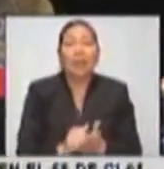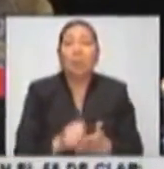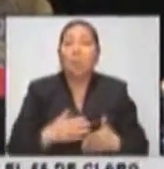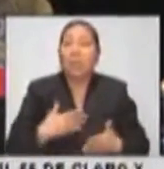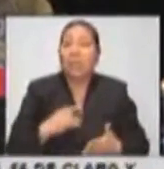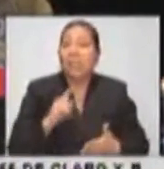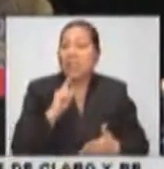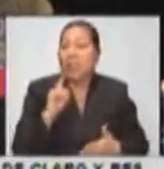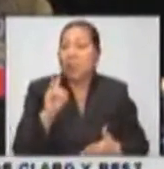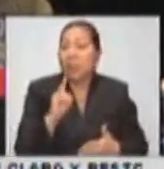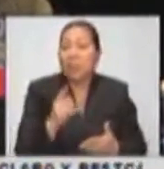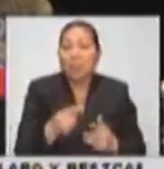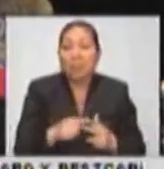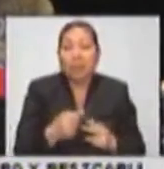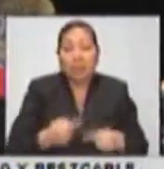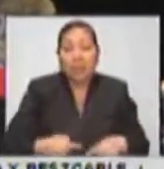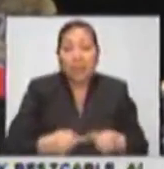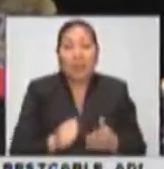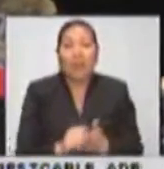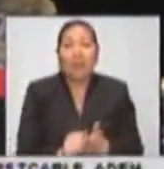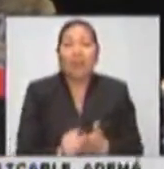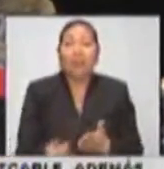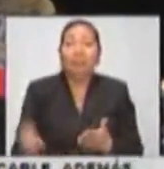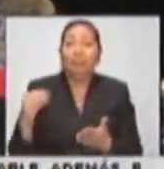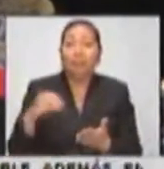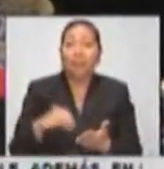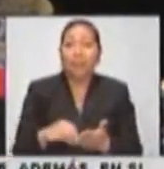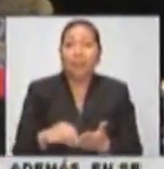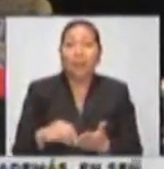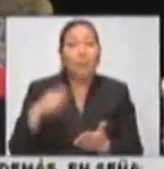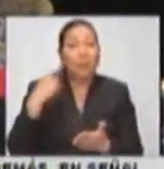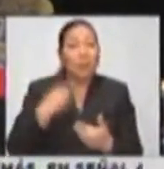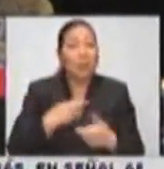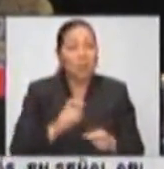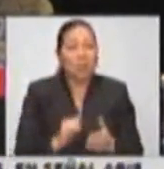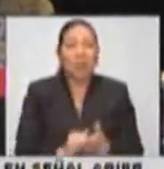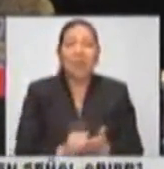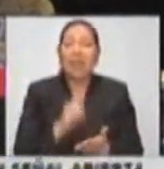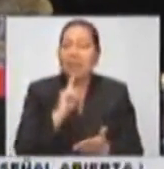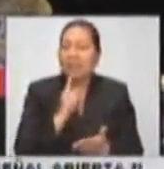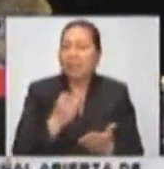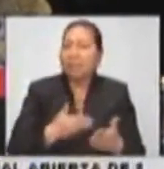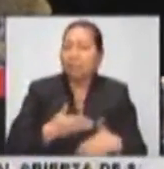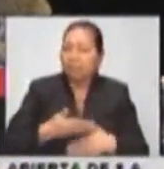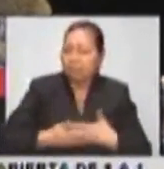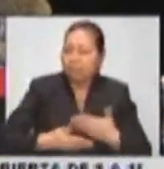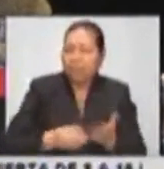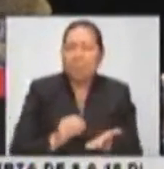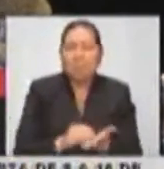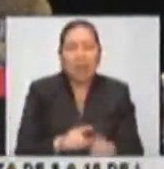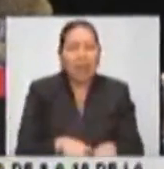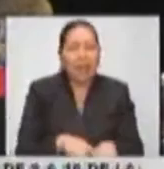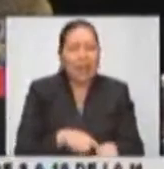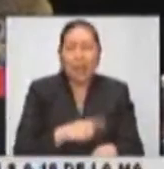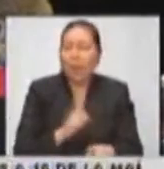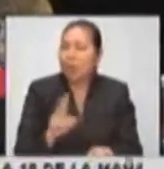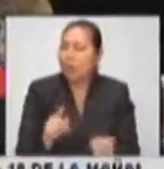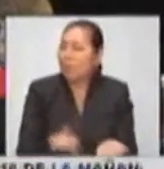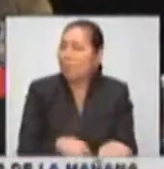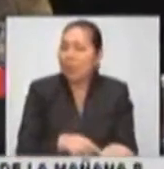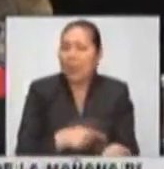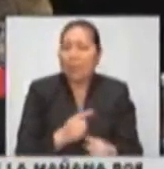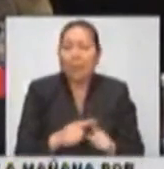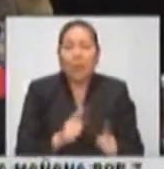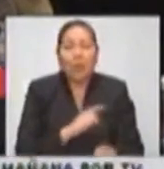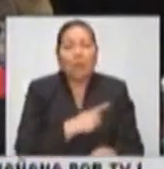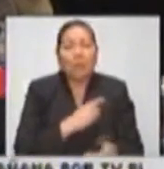ser útil para ellos la empecemos a discutir y la incorporemos hacia las políticas públicas. Yo sé que es un tránsito largo, no estamos acostumbrados, es